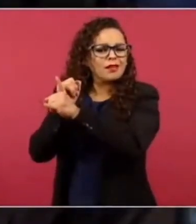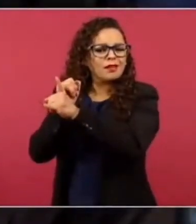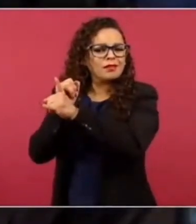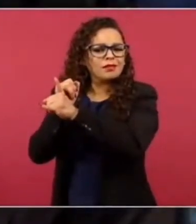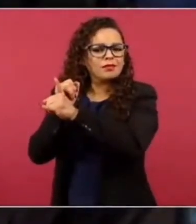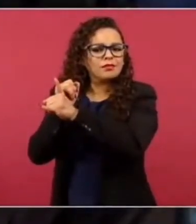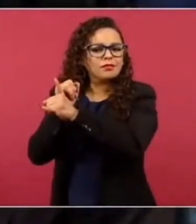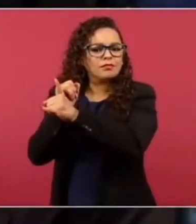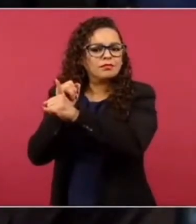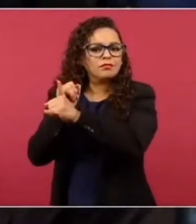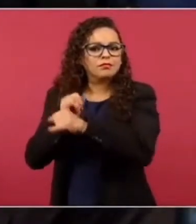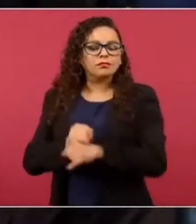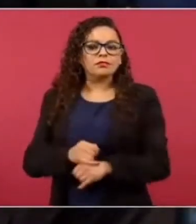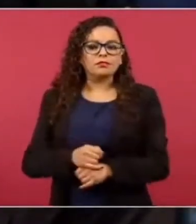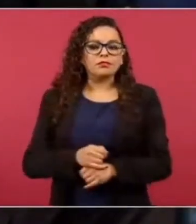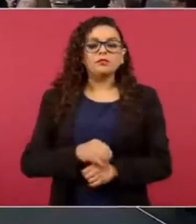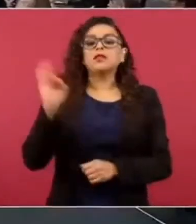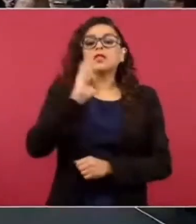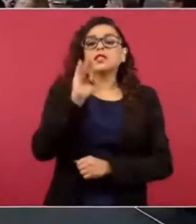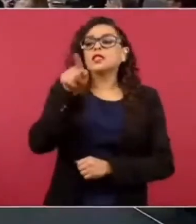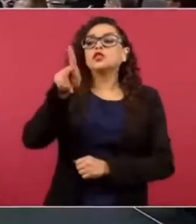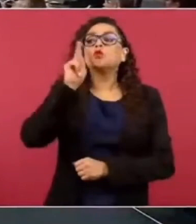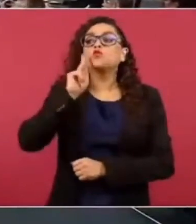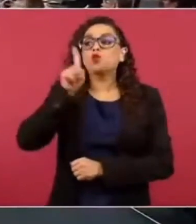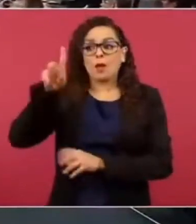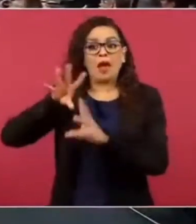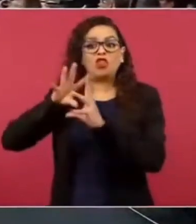es otro Unidos. asunto, pero lo que quiero decirles es,